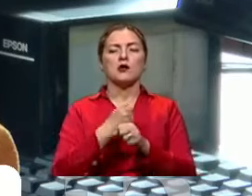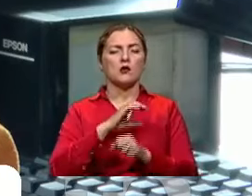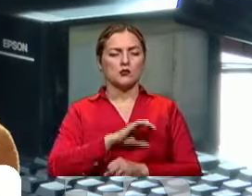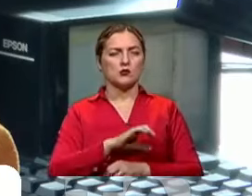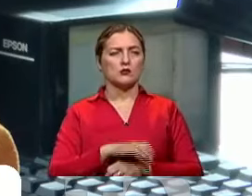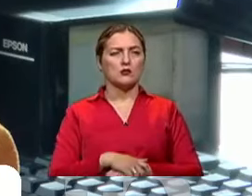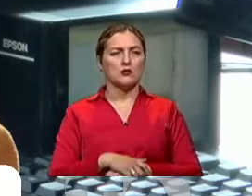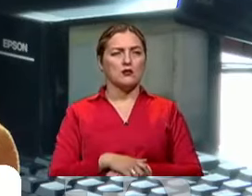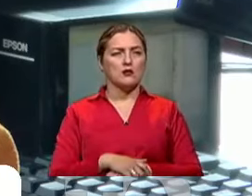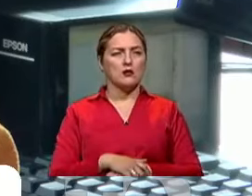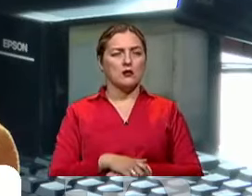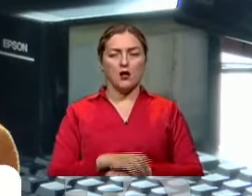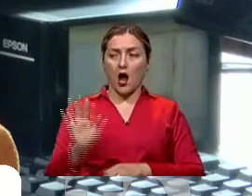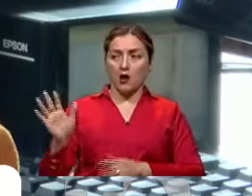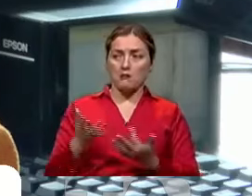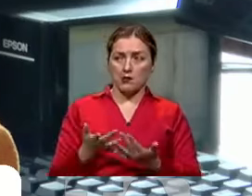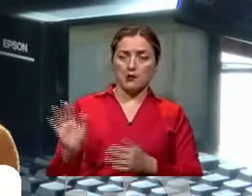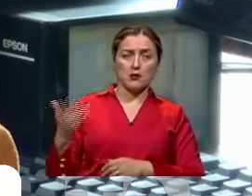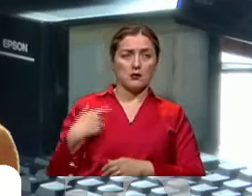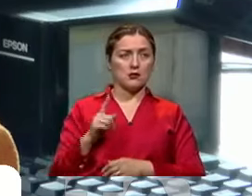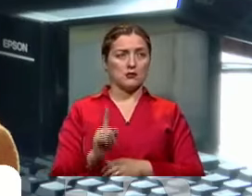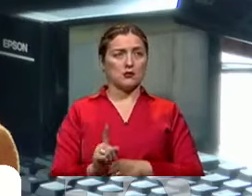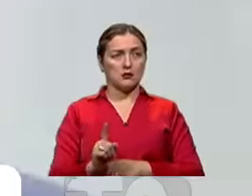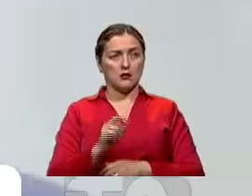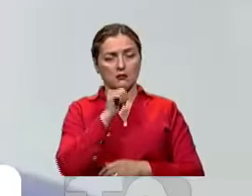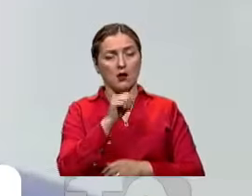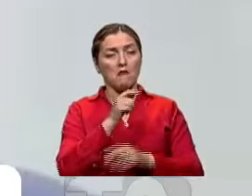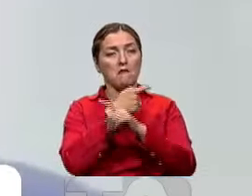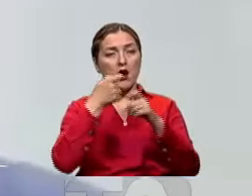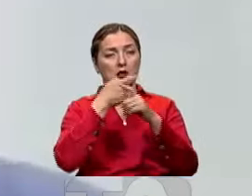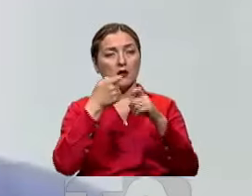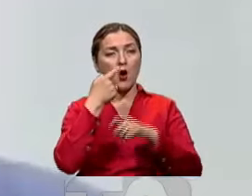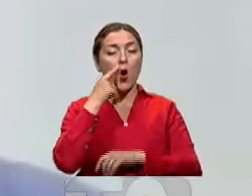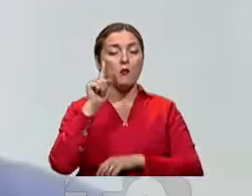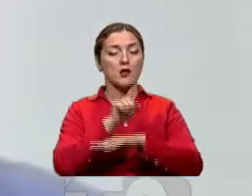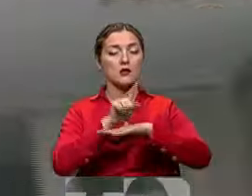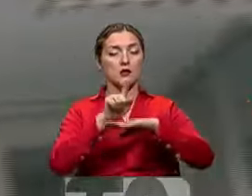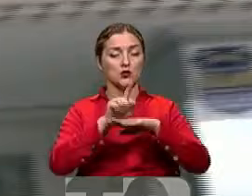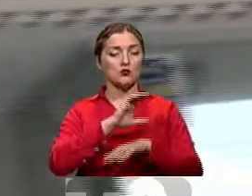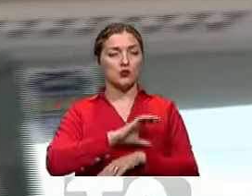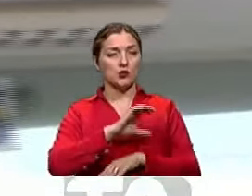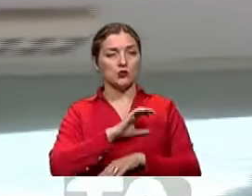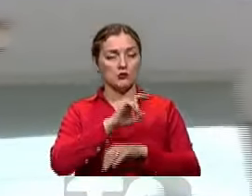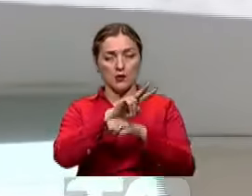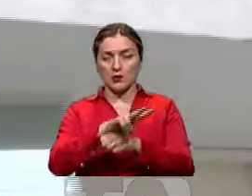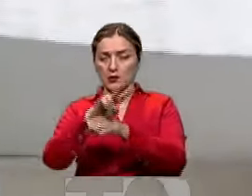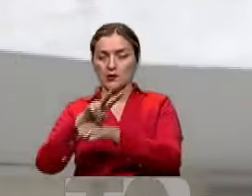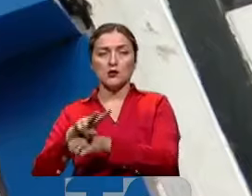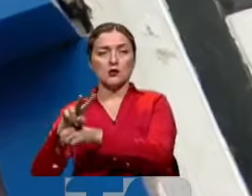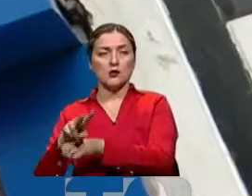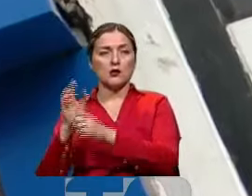un ratito, y salió. No ha sido el AMC, ha sido una persona falsa. José Antonio Vaca, director metropolitano de inspección de la